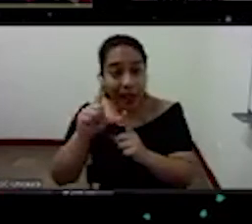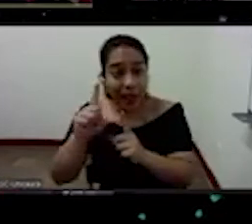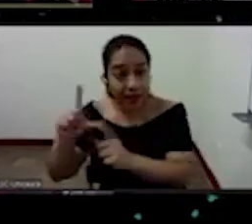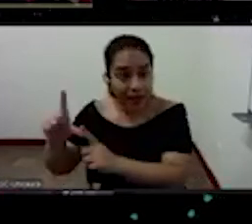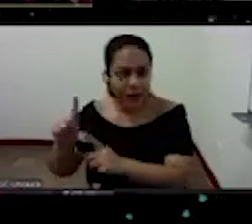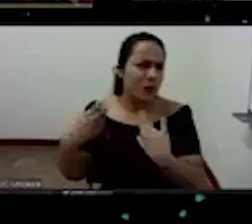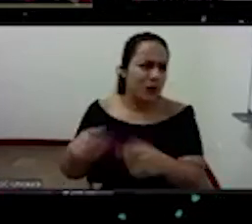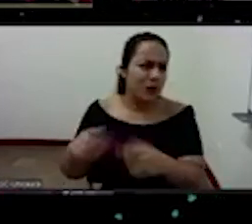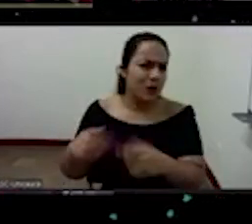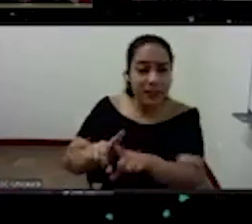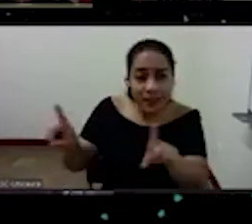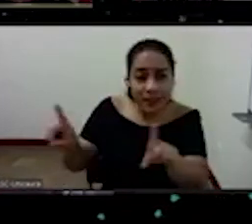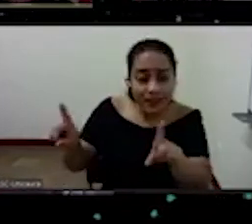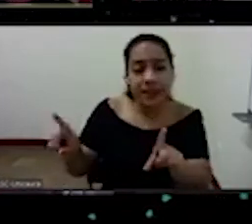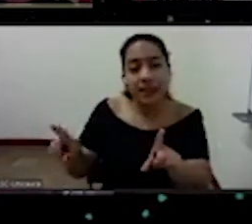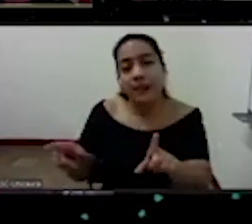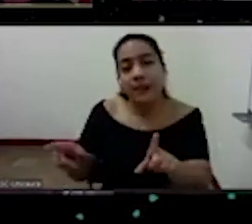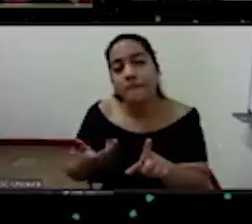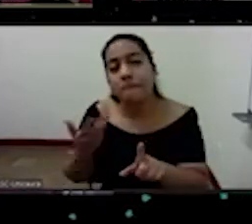del